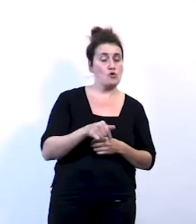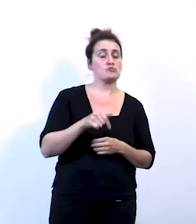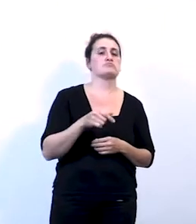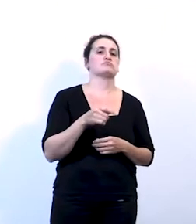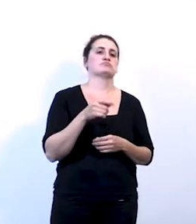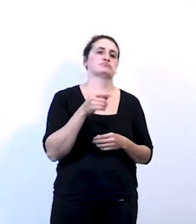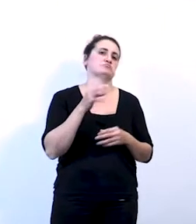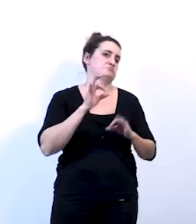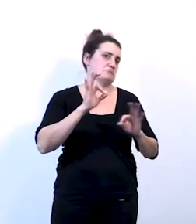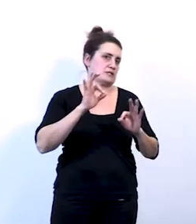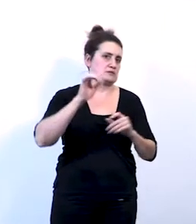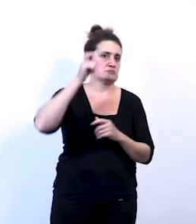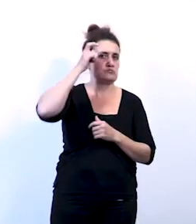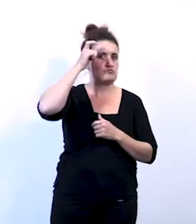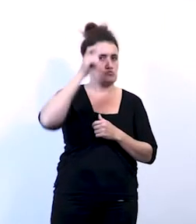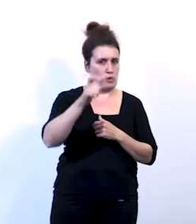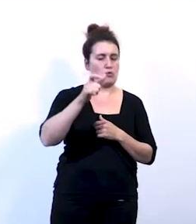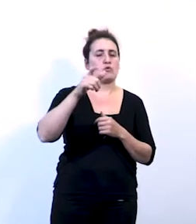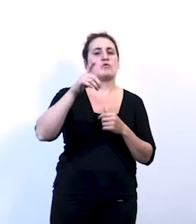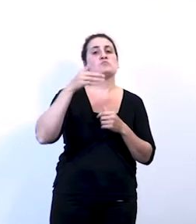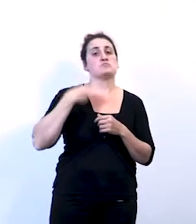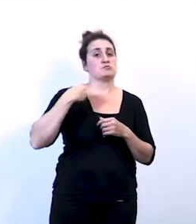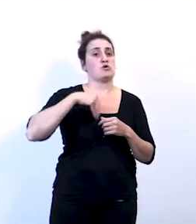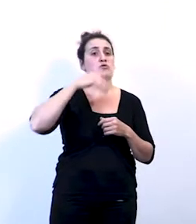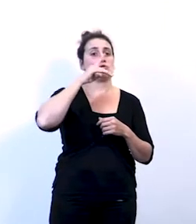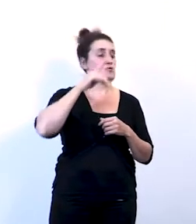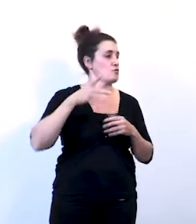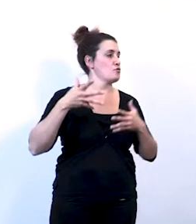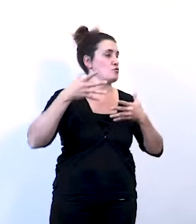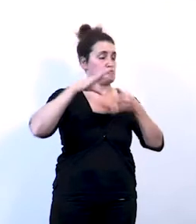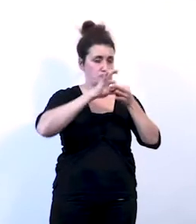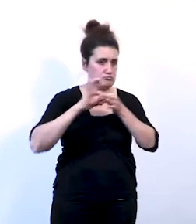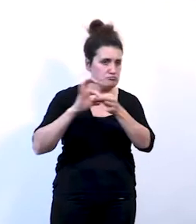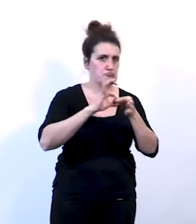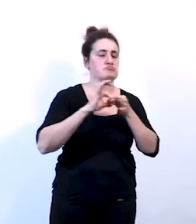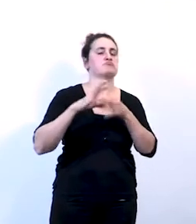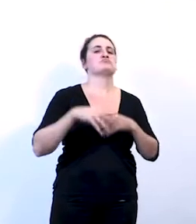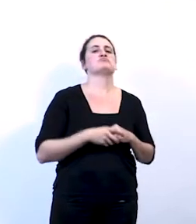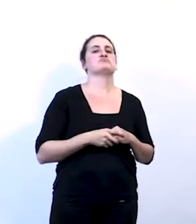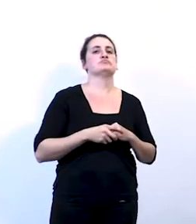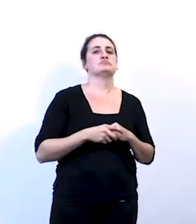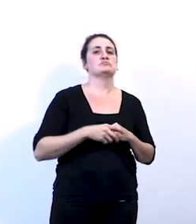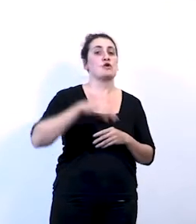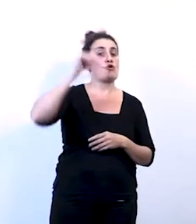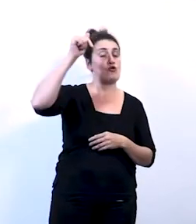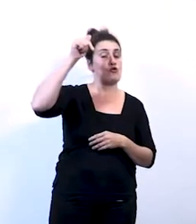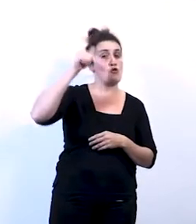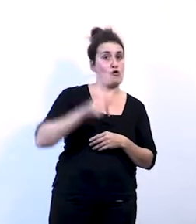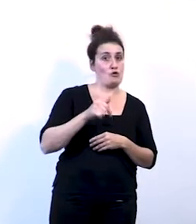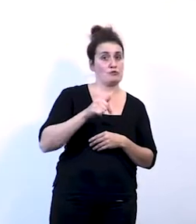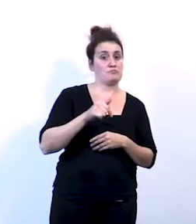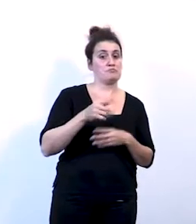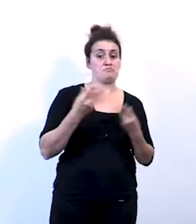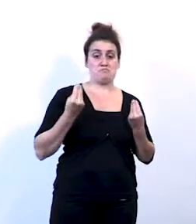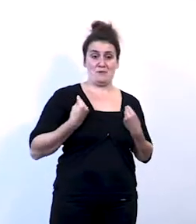gehiago herrien arteko elkartasuna emakumeen arteko sareak josiz. Hoy las